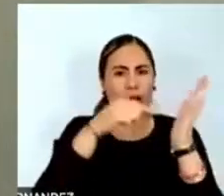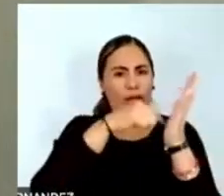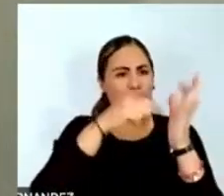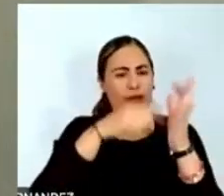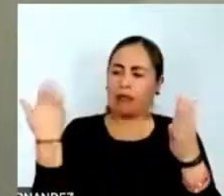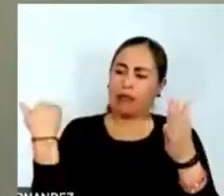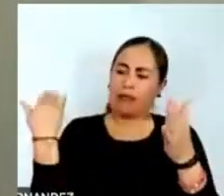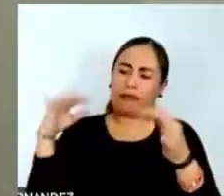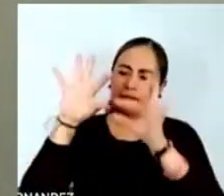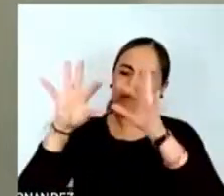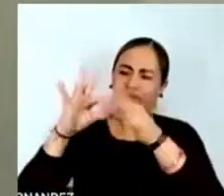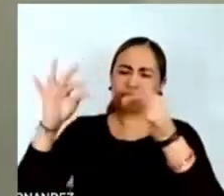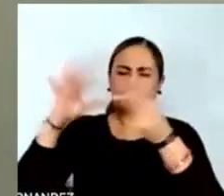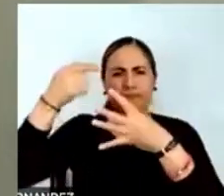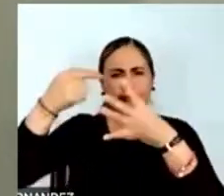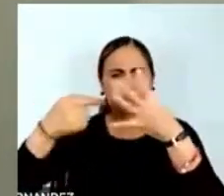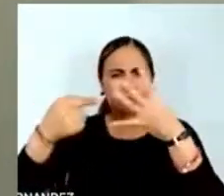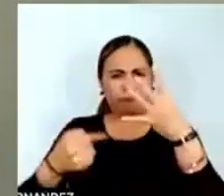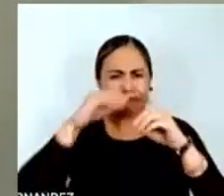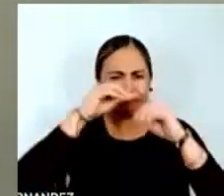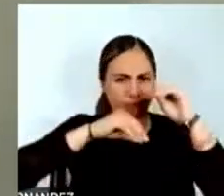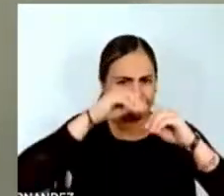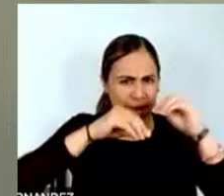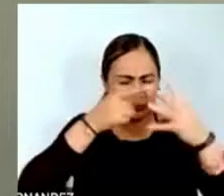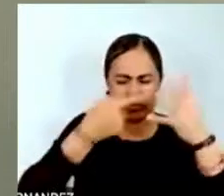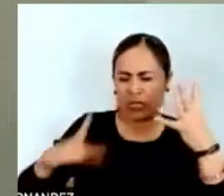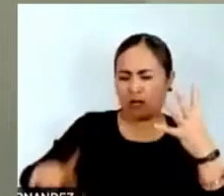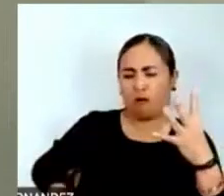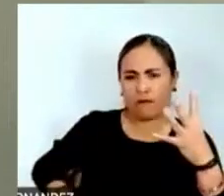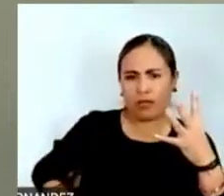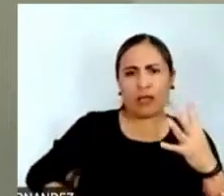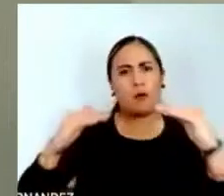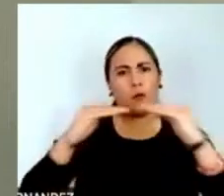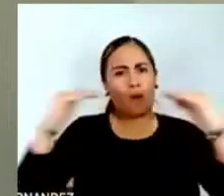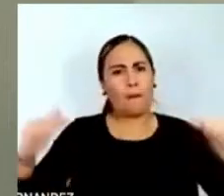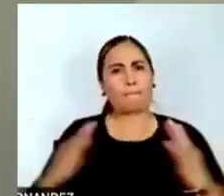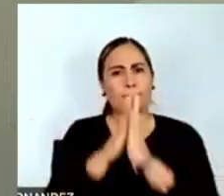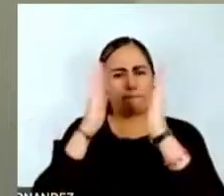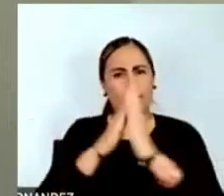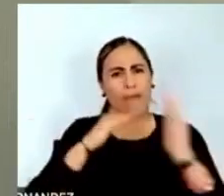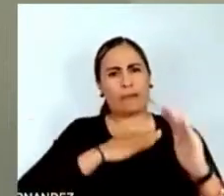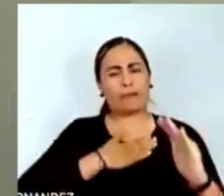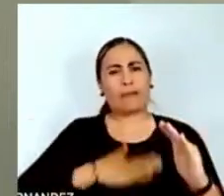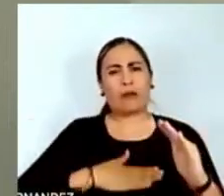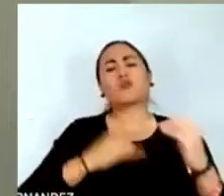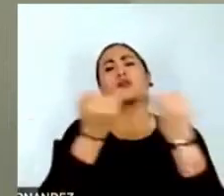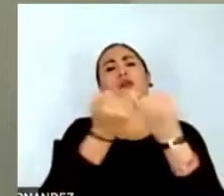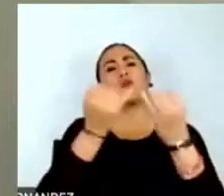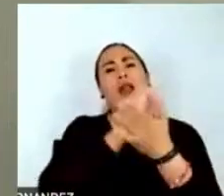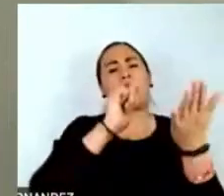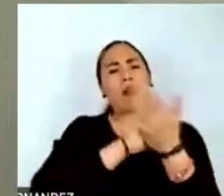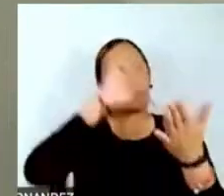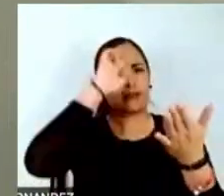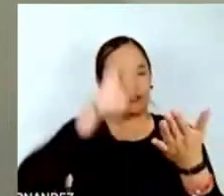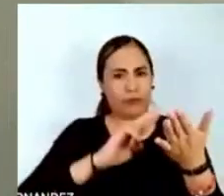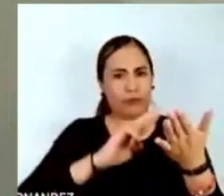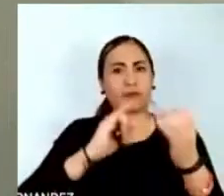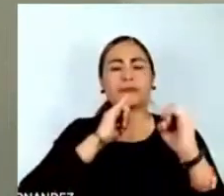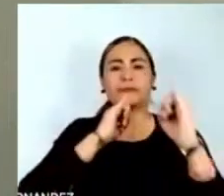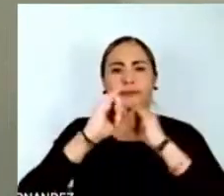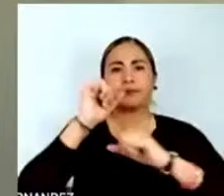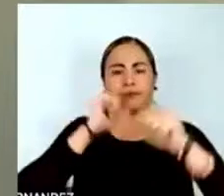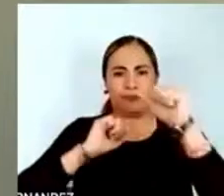también en un Estado democrático y en virtud del principio de legalidad. Pero también la Corte, y insisto, me estoy siguiendo un